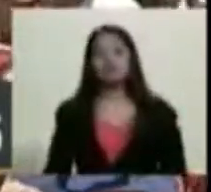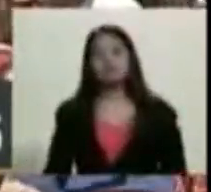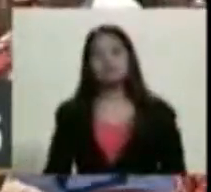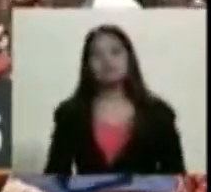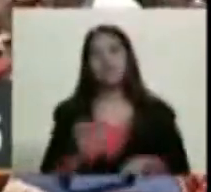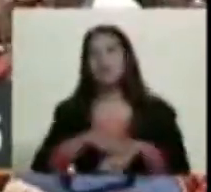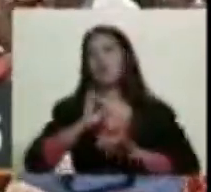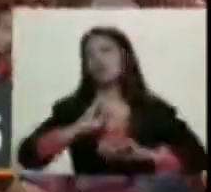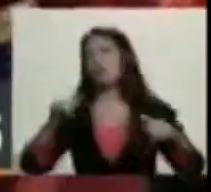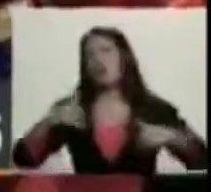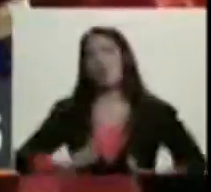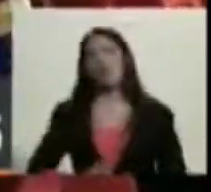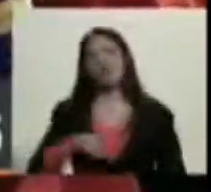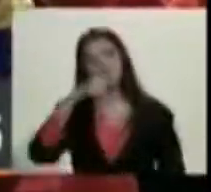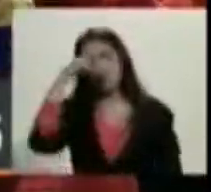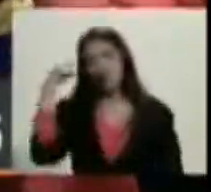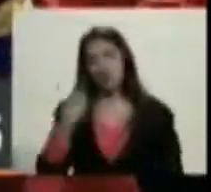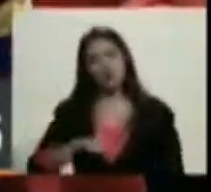porque ya está bueno.